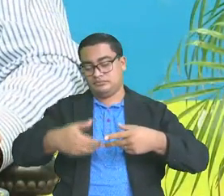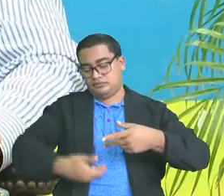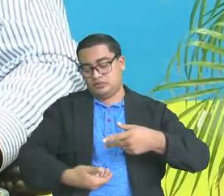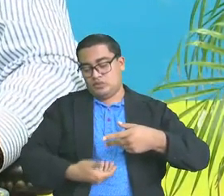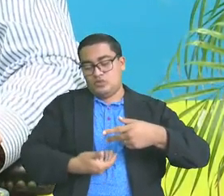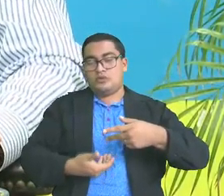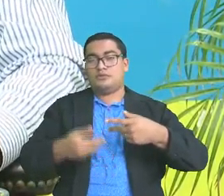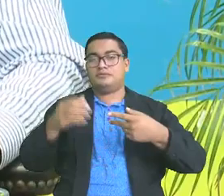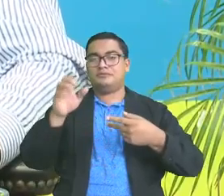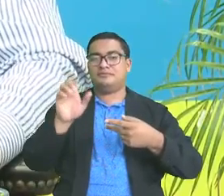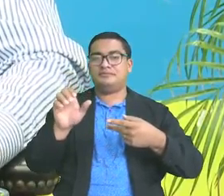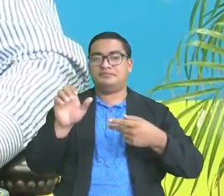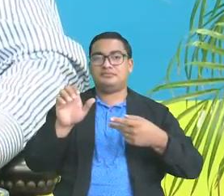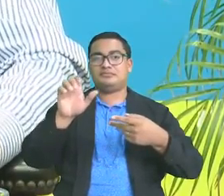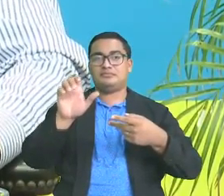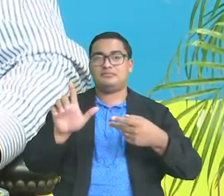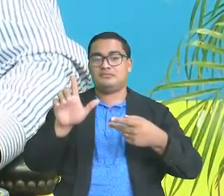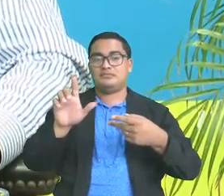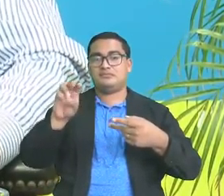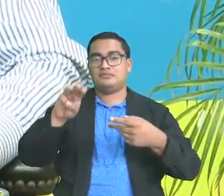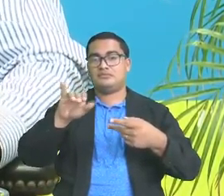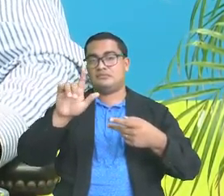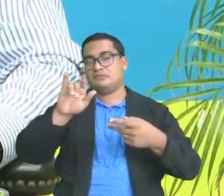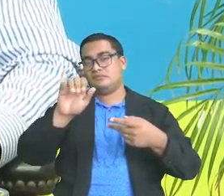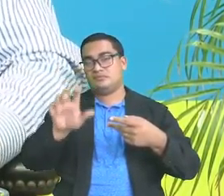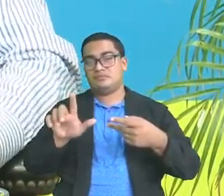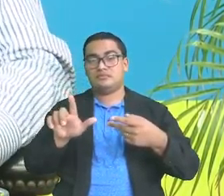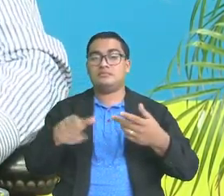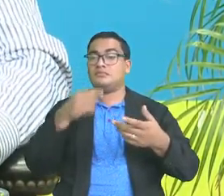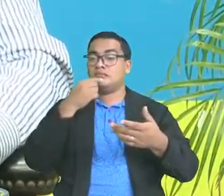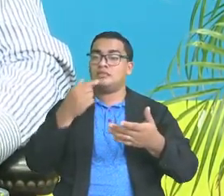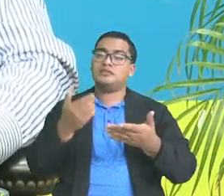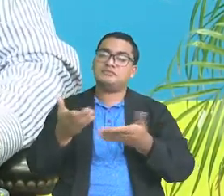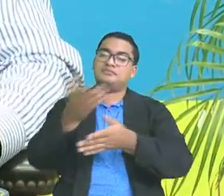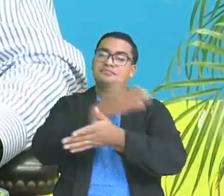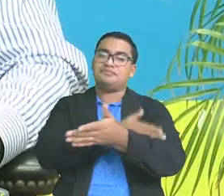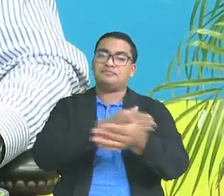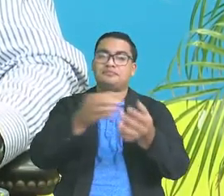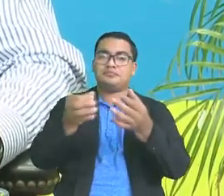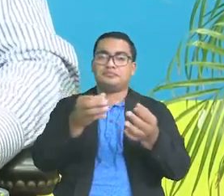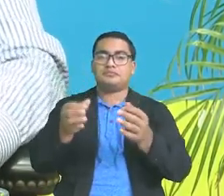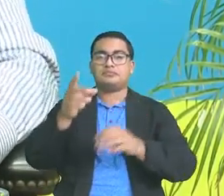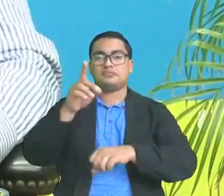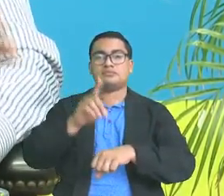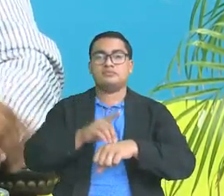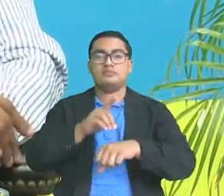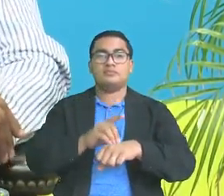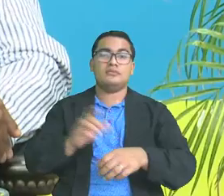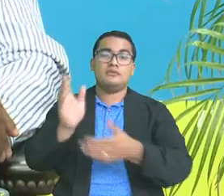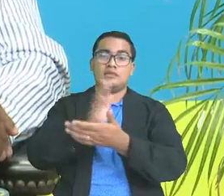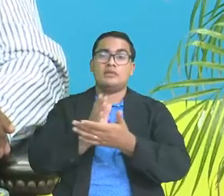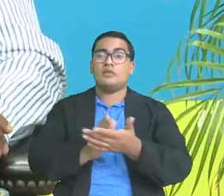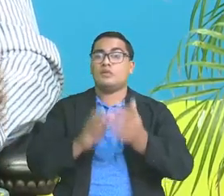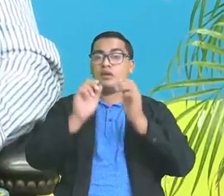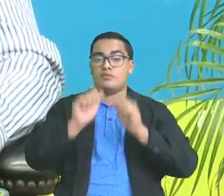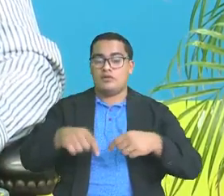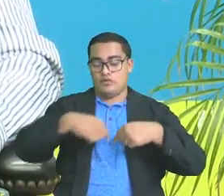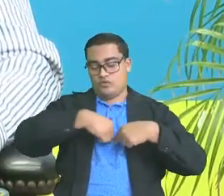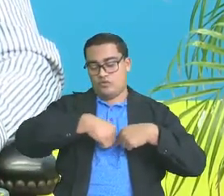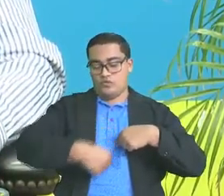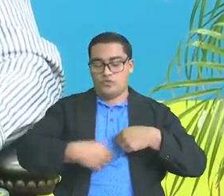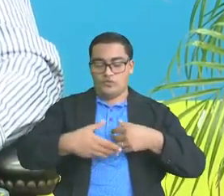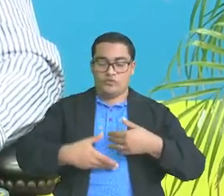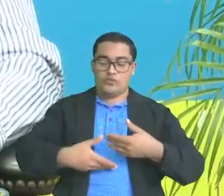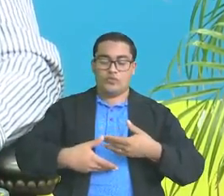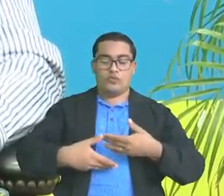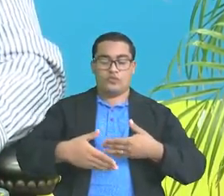la hernia umbilical. Usted me decía, doctor, que algunas son operables. ¿Cuándo